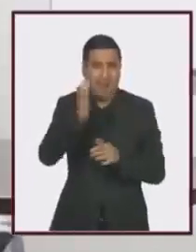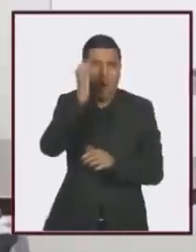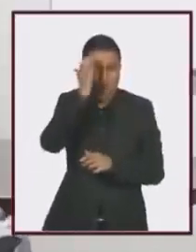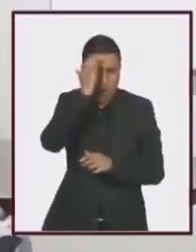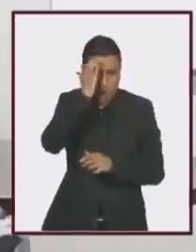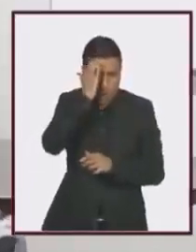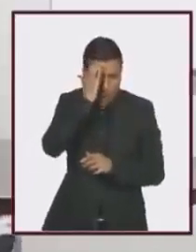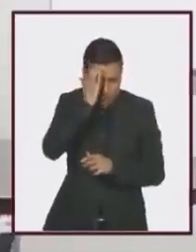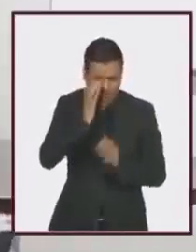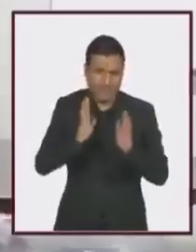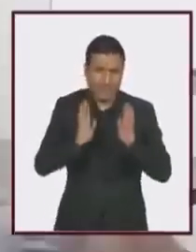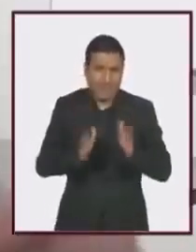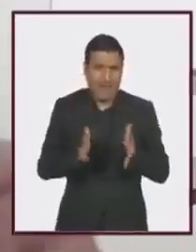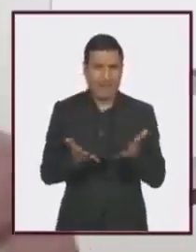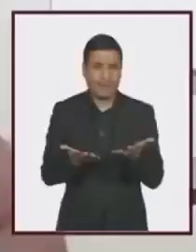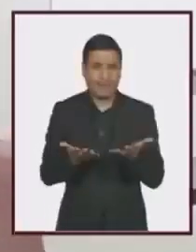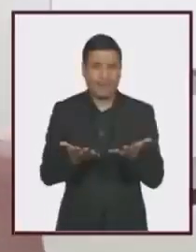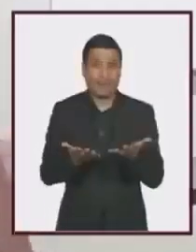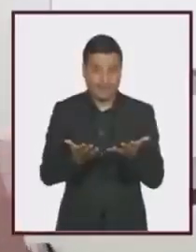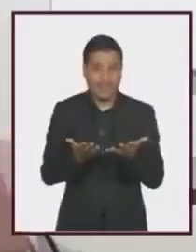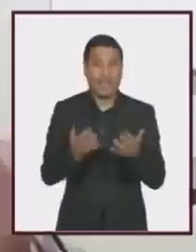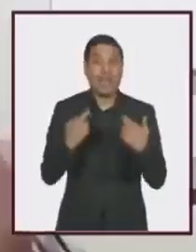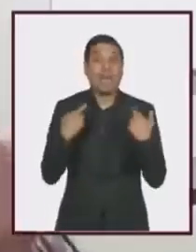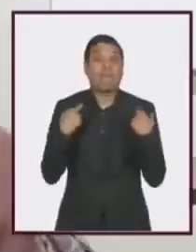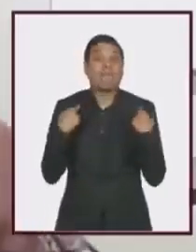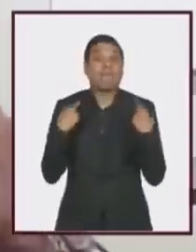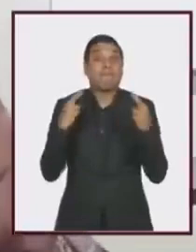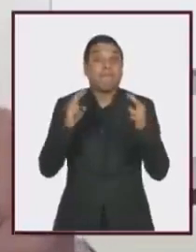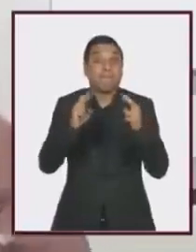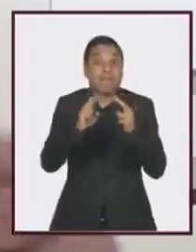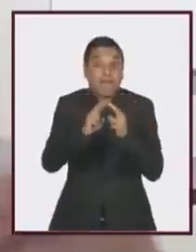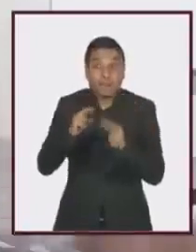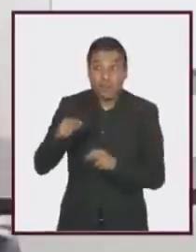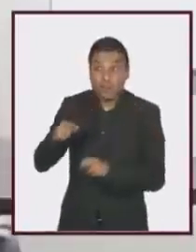estuvieron en la escuela. Entonces el maestro